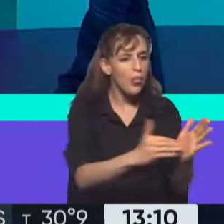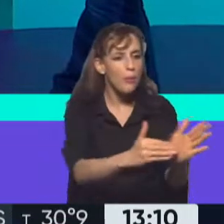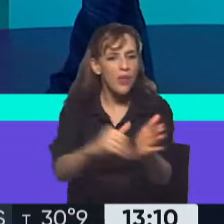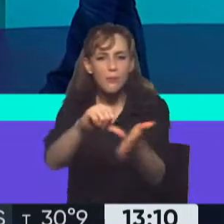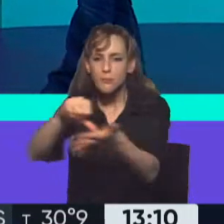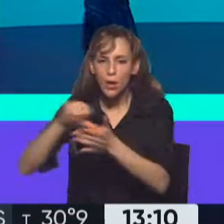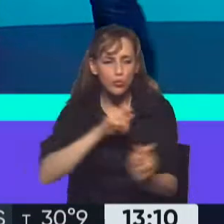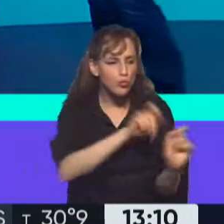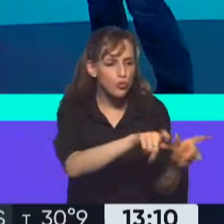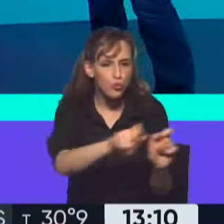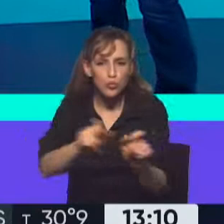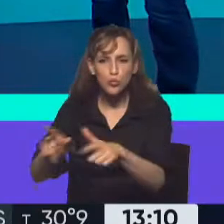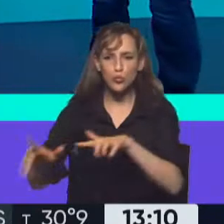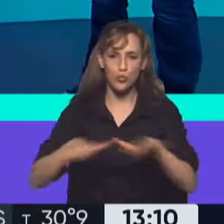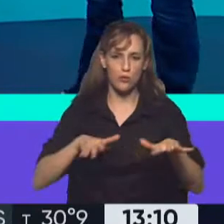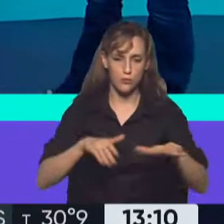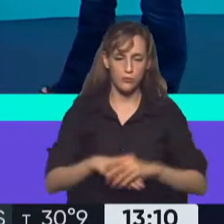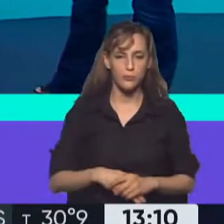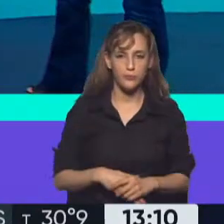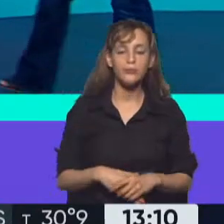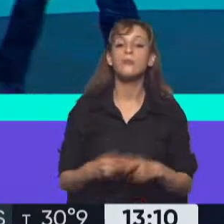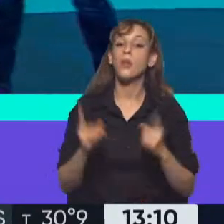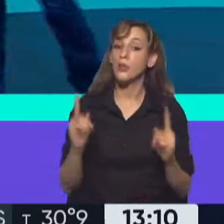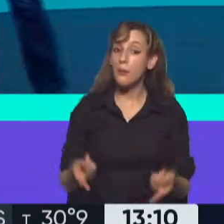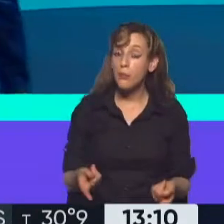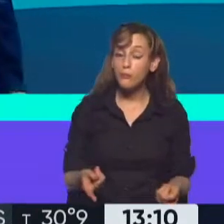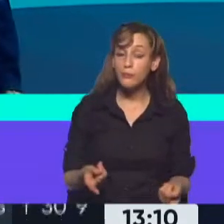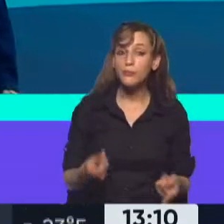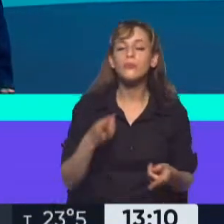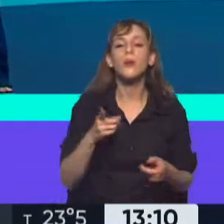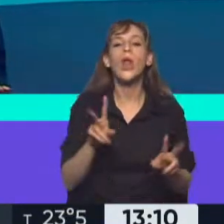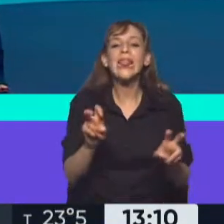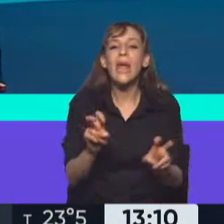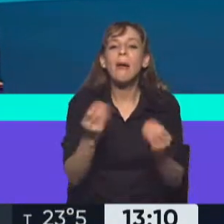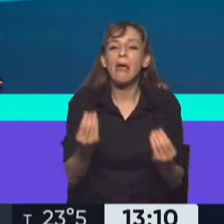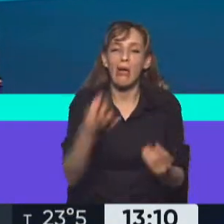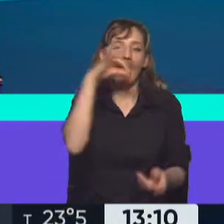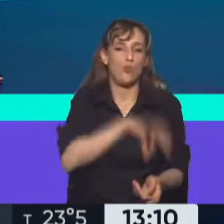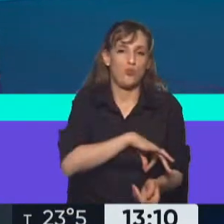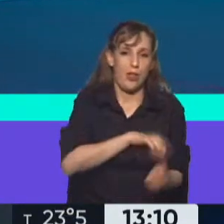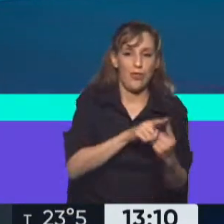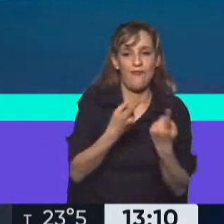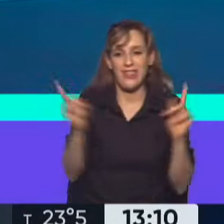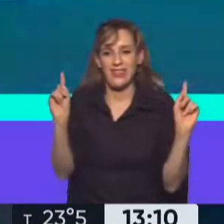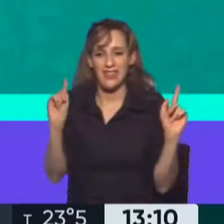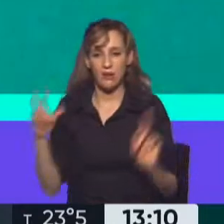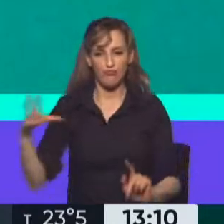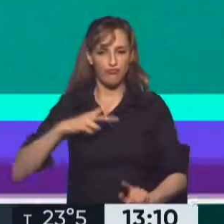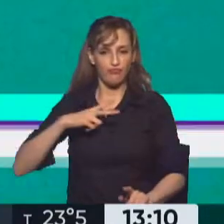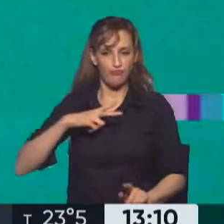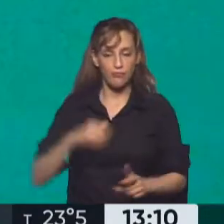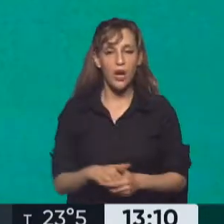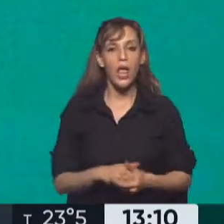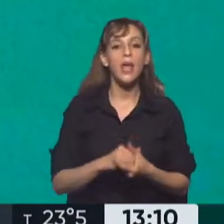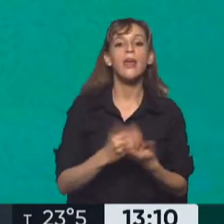claramente ratifican lo que venimos diciendo. Y además, porque una cosa son los ingresos y otra cosa es la riqueza. Bien, los ingresos es el flujo,